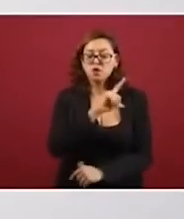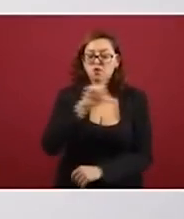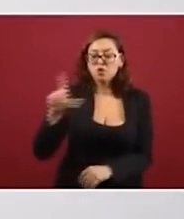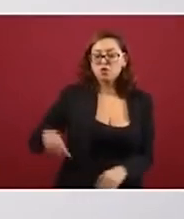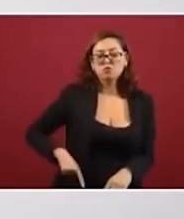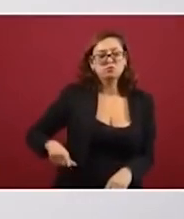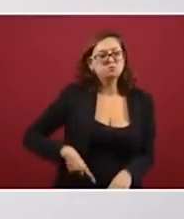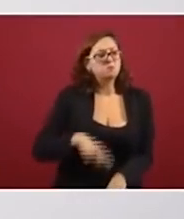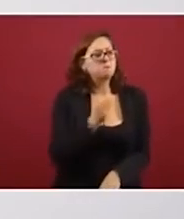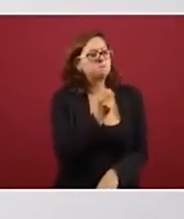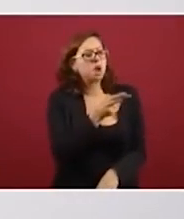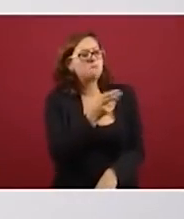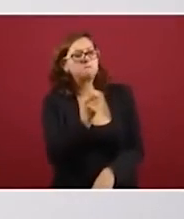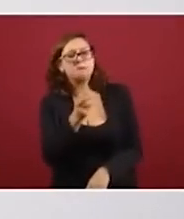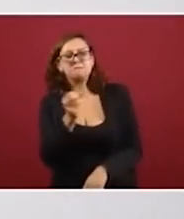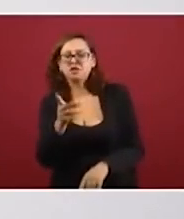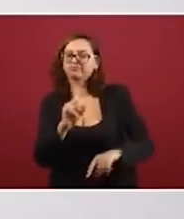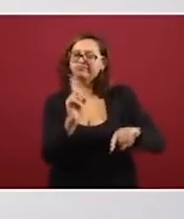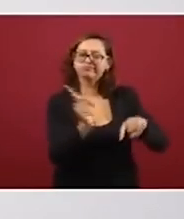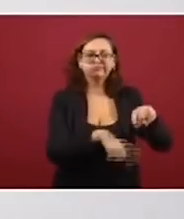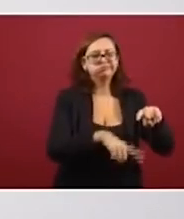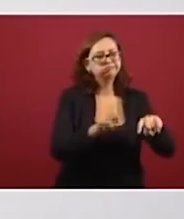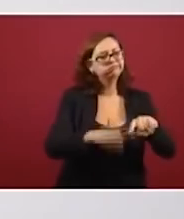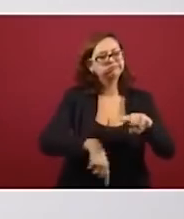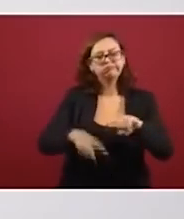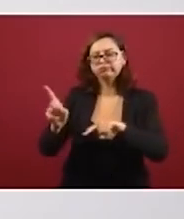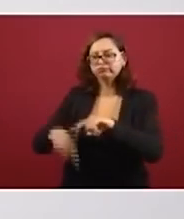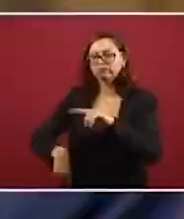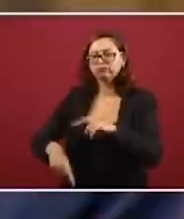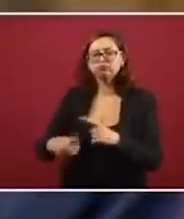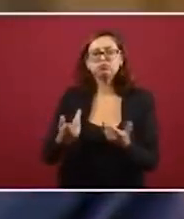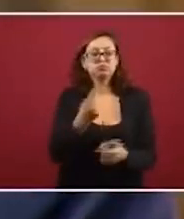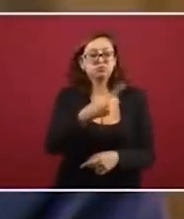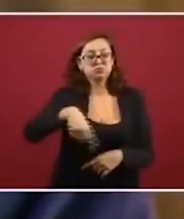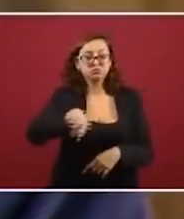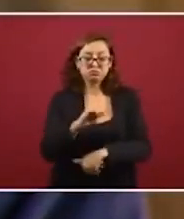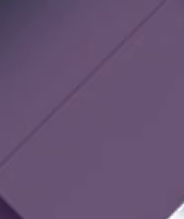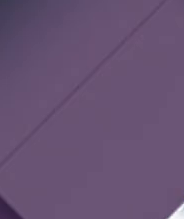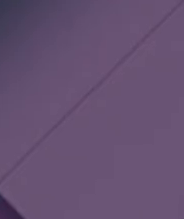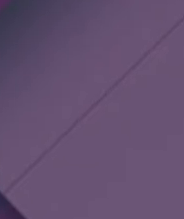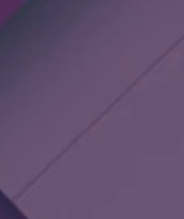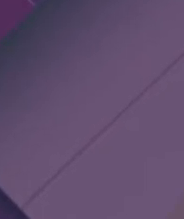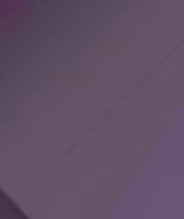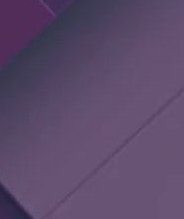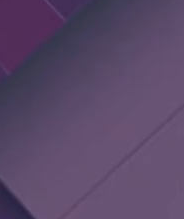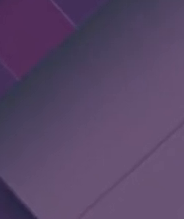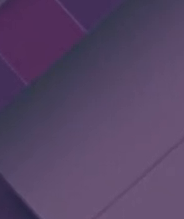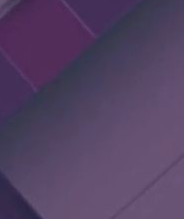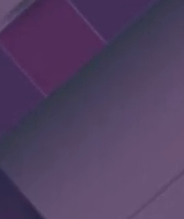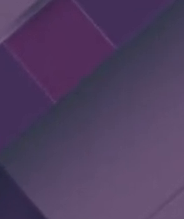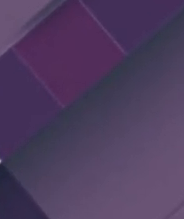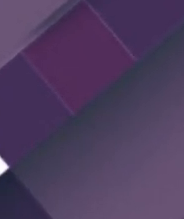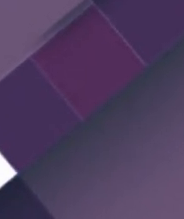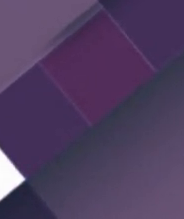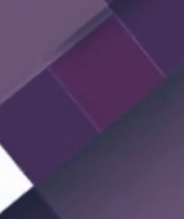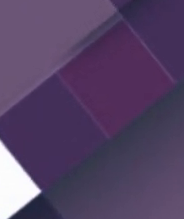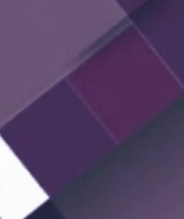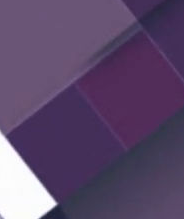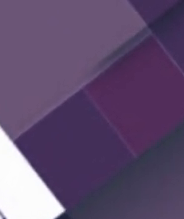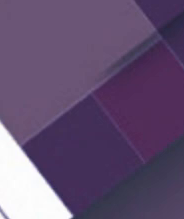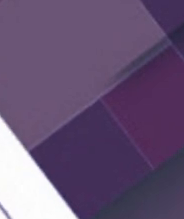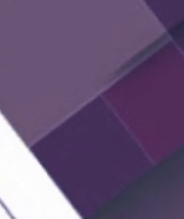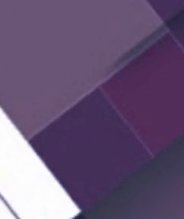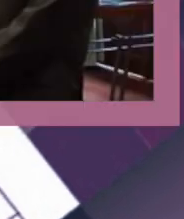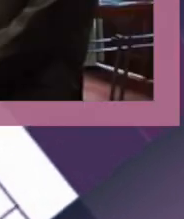prebendas de que disfrutaban los funcionarios de alto nivel no presidente esa es otra de sus